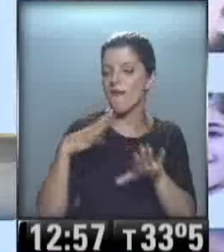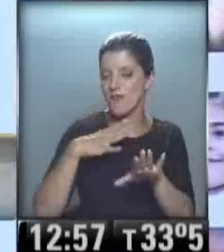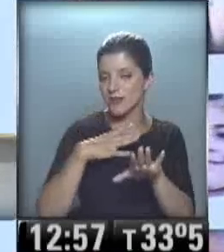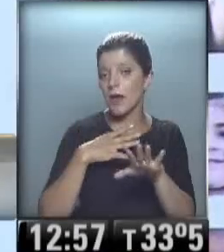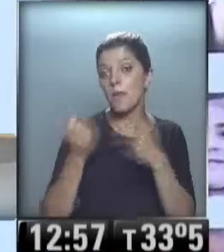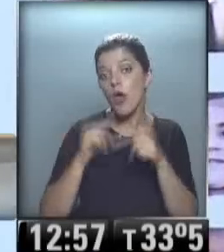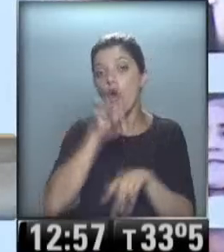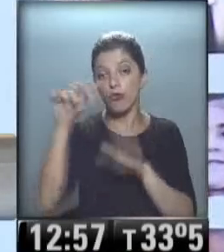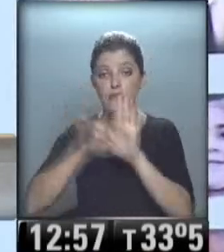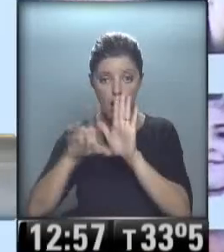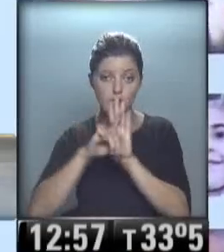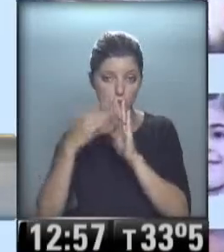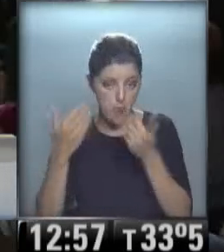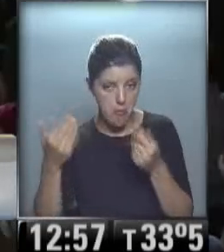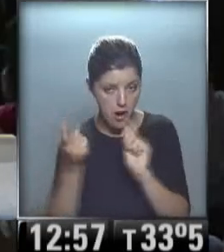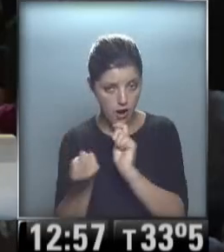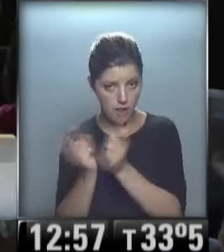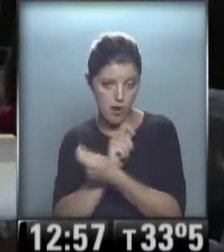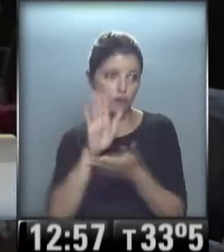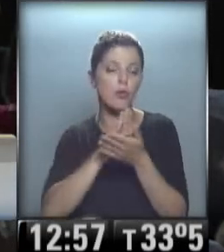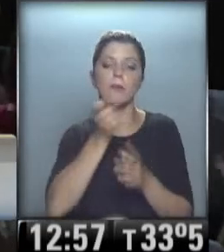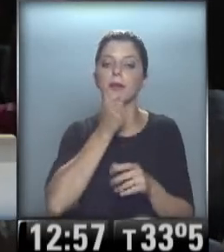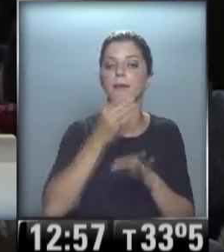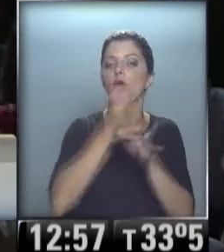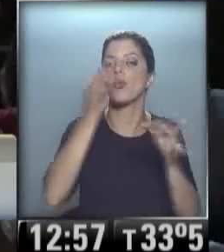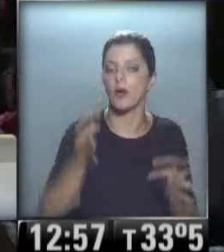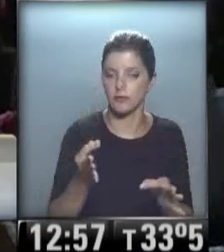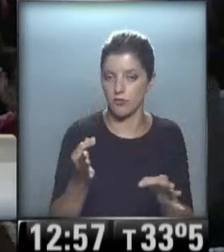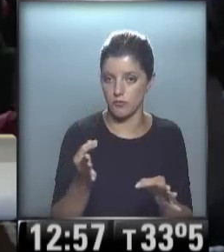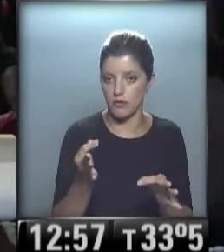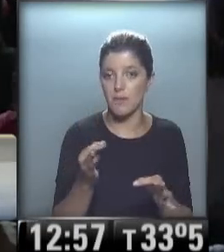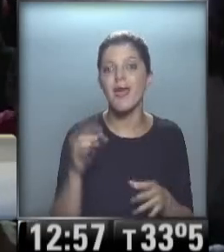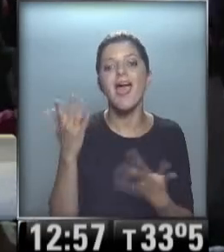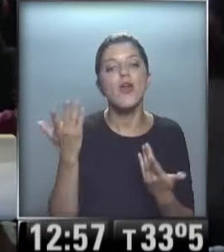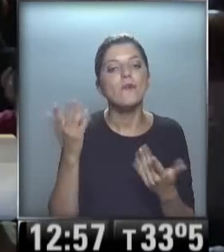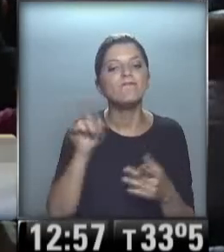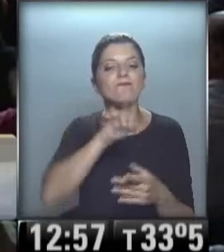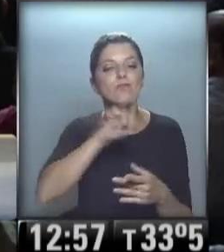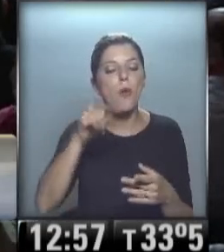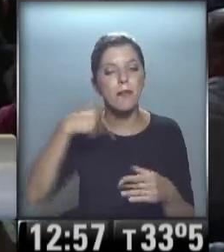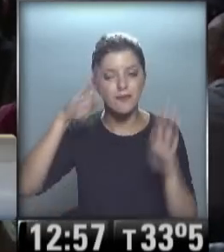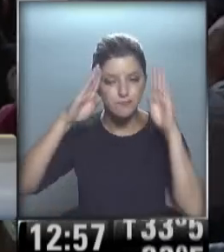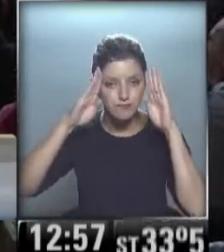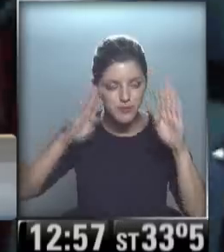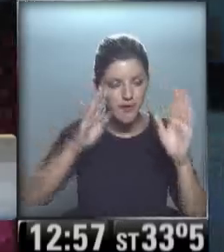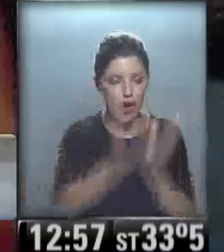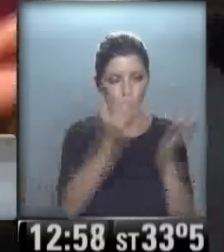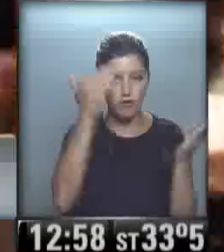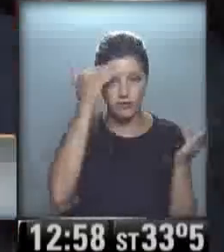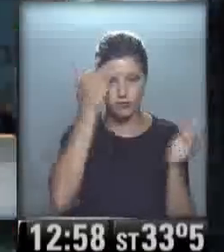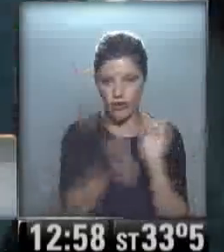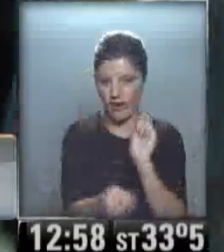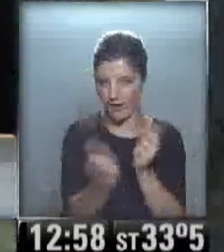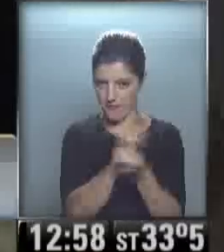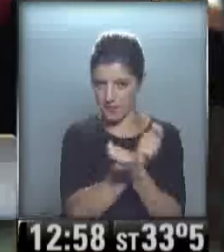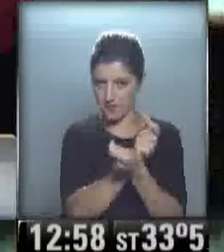como la que ya tiene planeado en torno al tema de Educación y otros pero no como para poner sepultura a la Constitución pinochetista